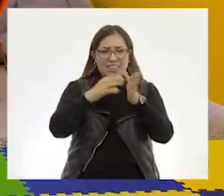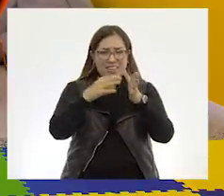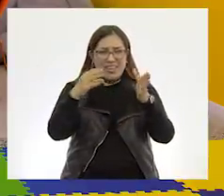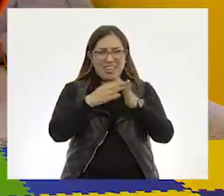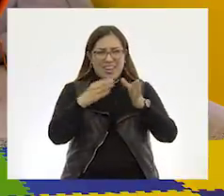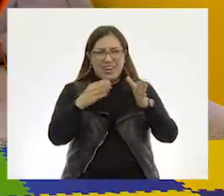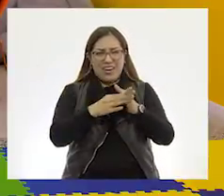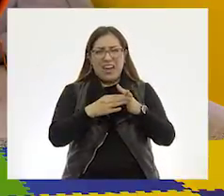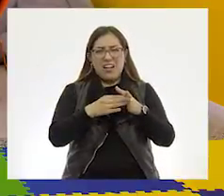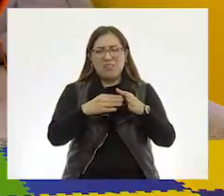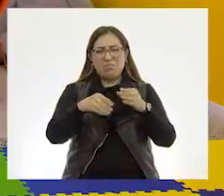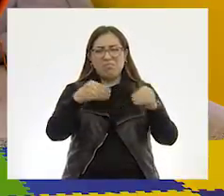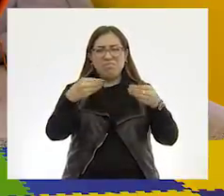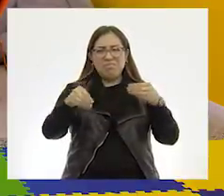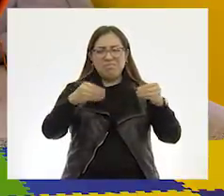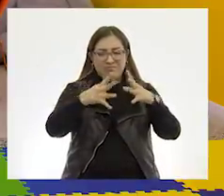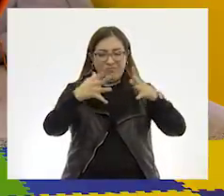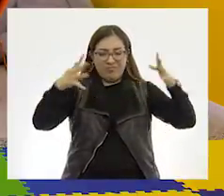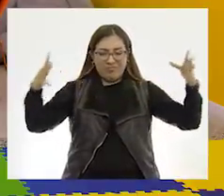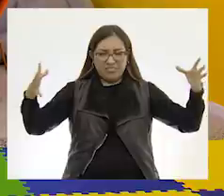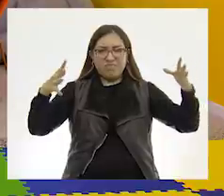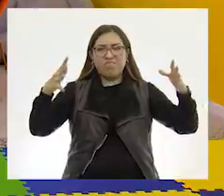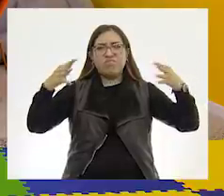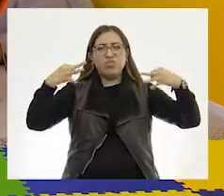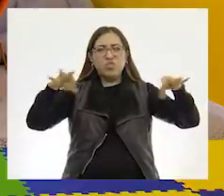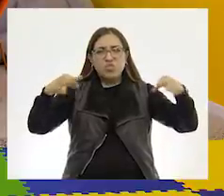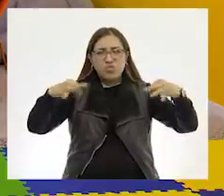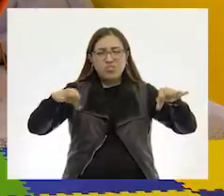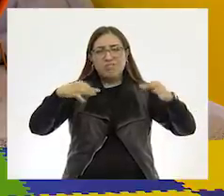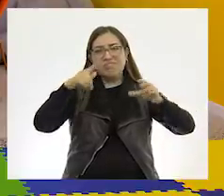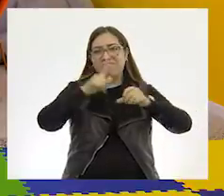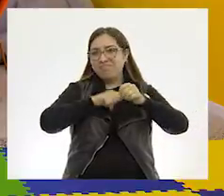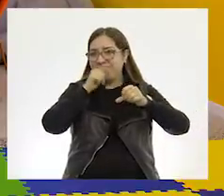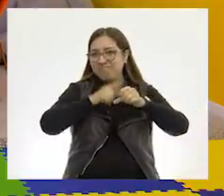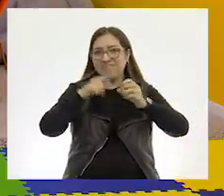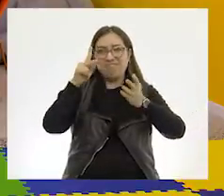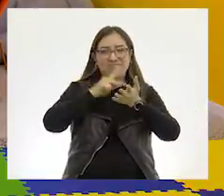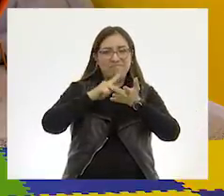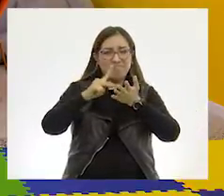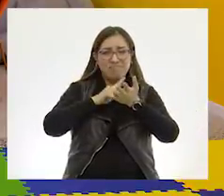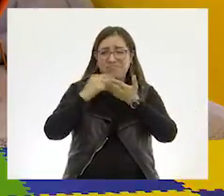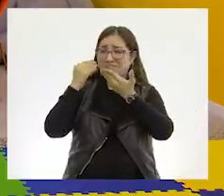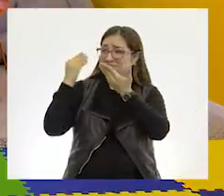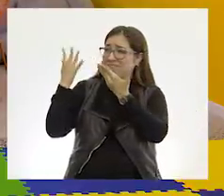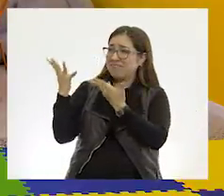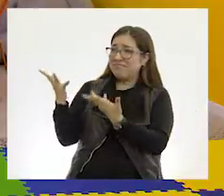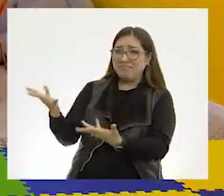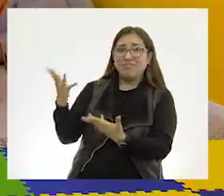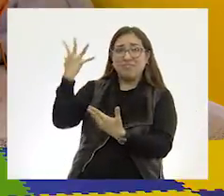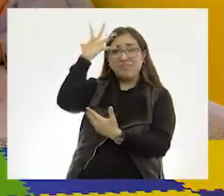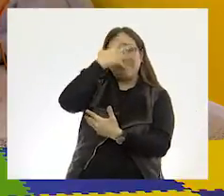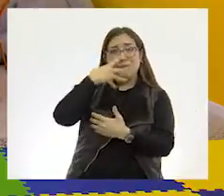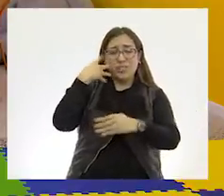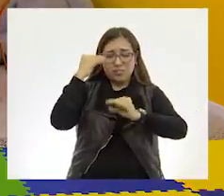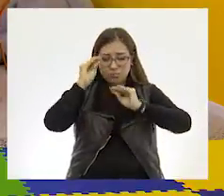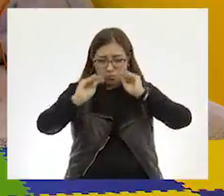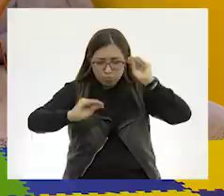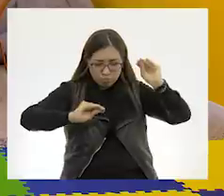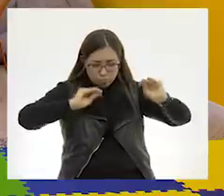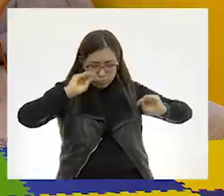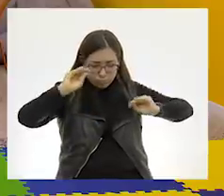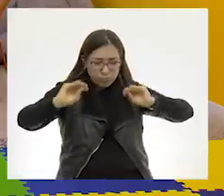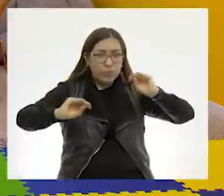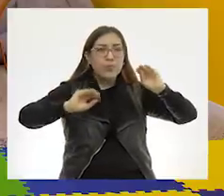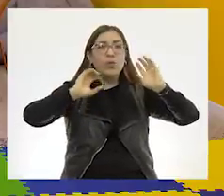podemos pegarle papel, hojas de colores, plumones. Y miren, qué lindo quedó. Está padrísimo. También puedes